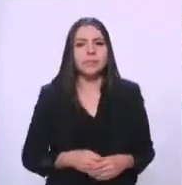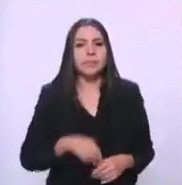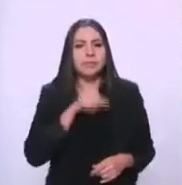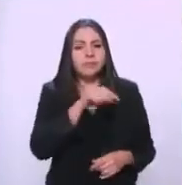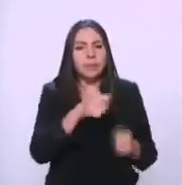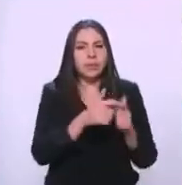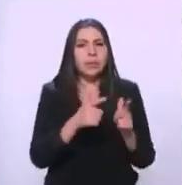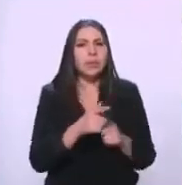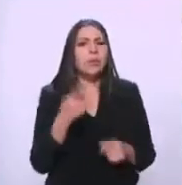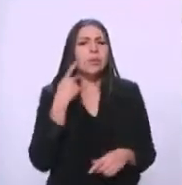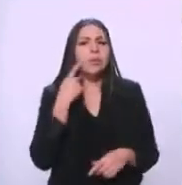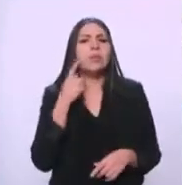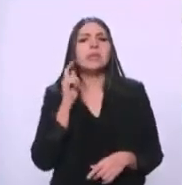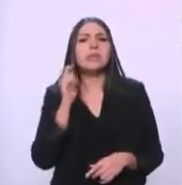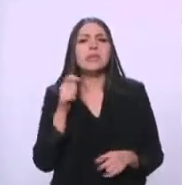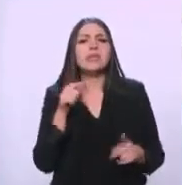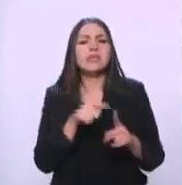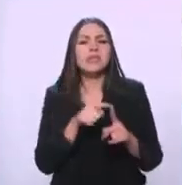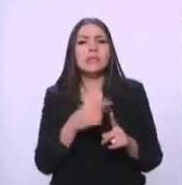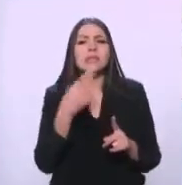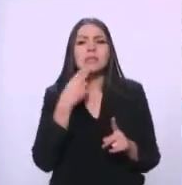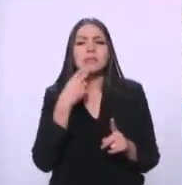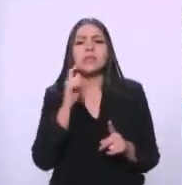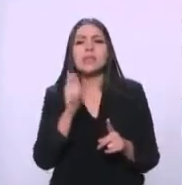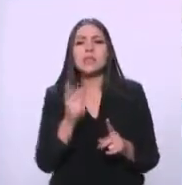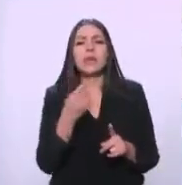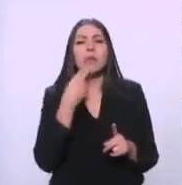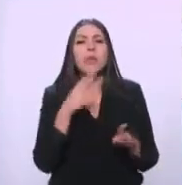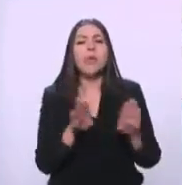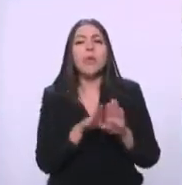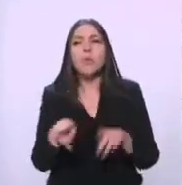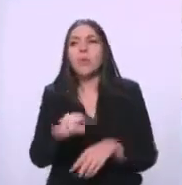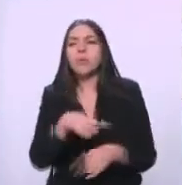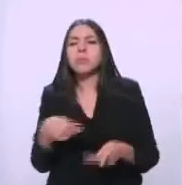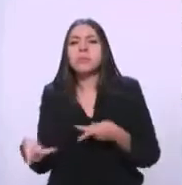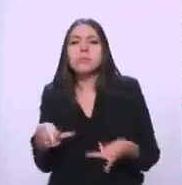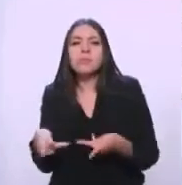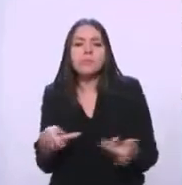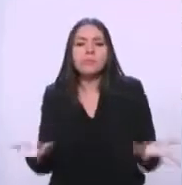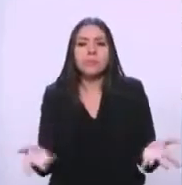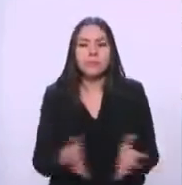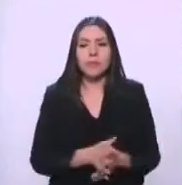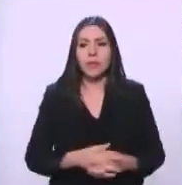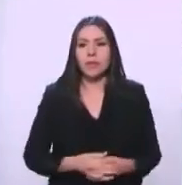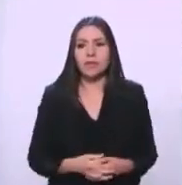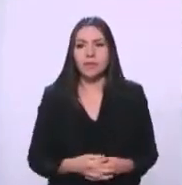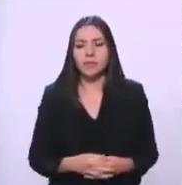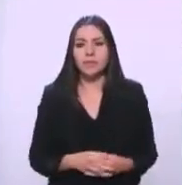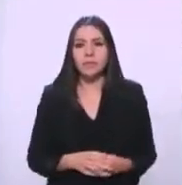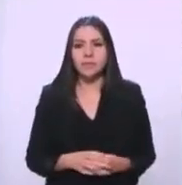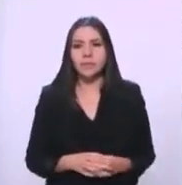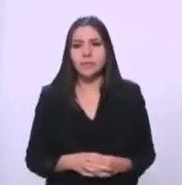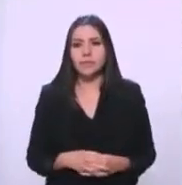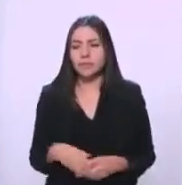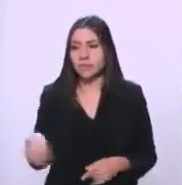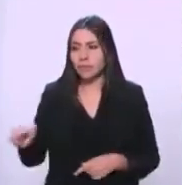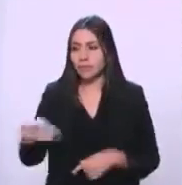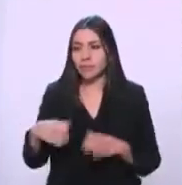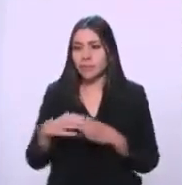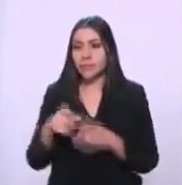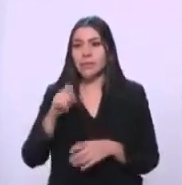Háblanos un poquito. ¿Cuáles son sus bases? ¿Cuáles son sus fundamentos? ¿Qué es lo que buscan? ¿Cómo se organizan? Pues mira, ellos también surgen justo después